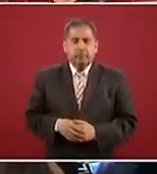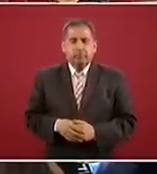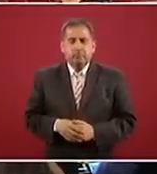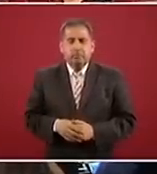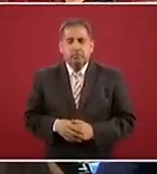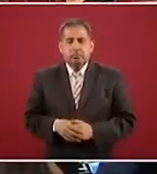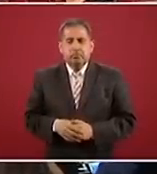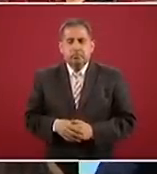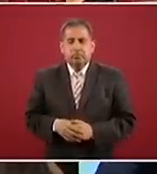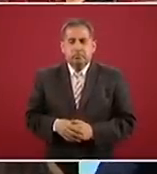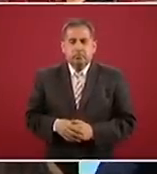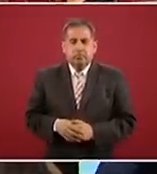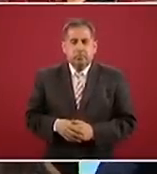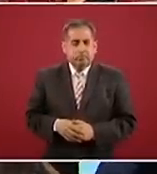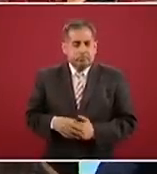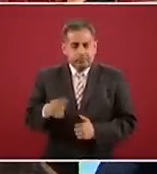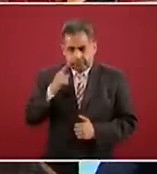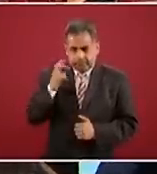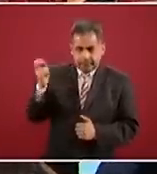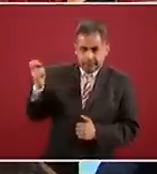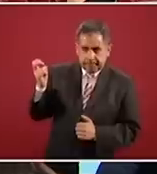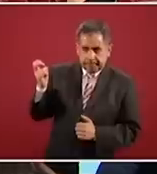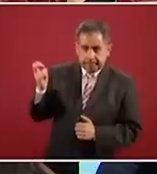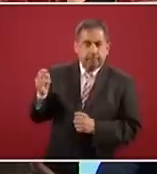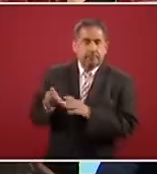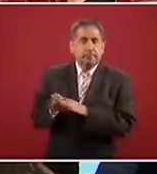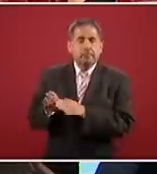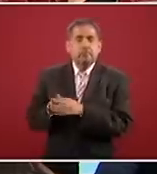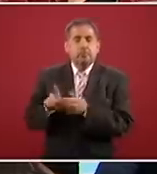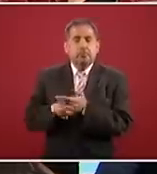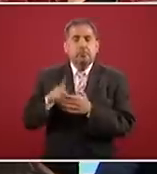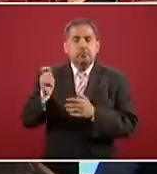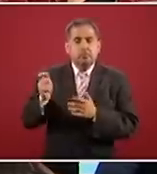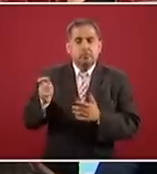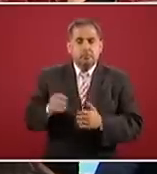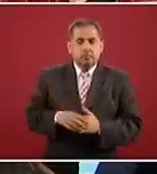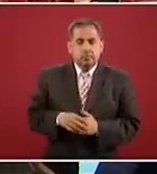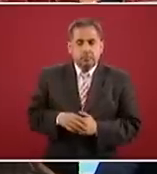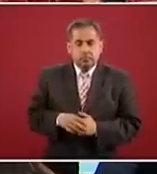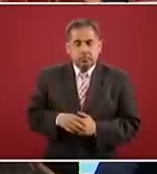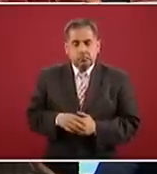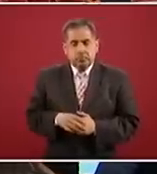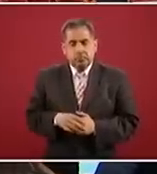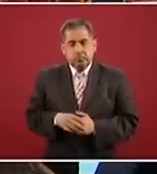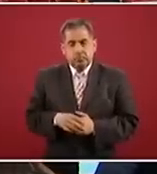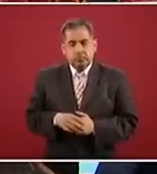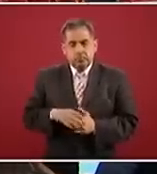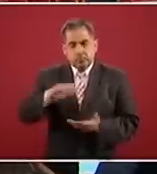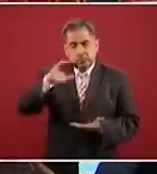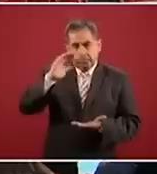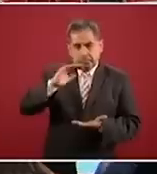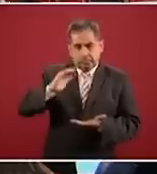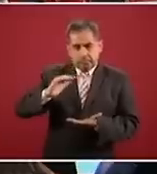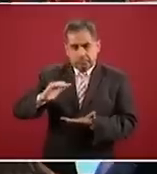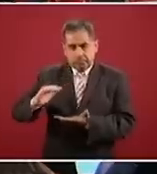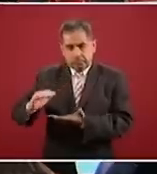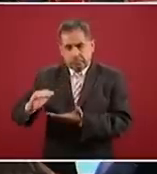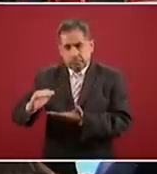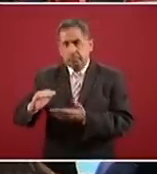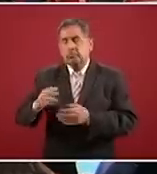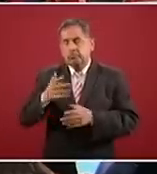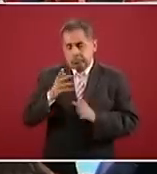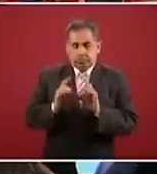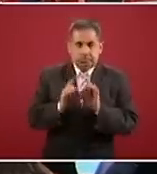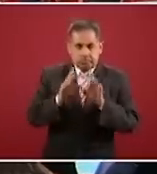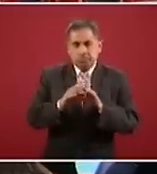Bueno, ahí está la forma en la que han venido bajando. No obstante